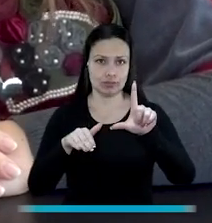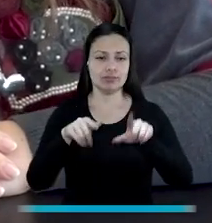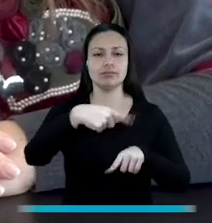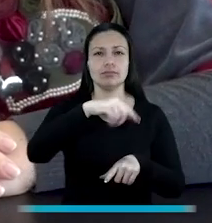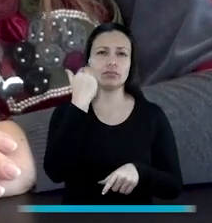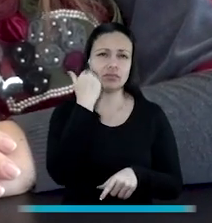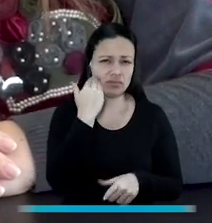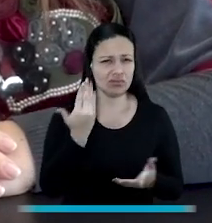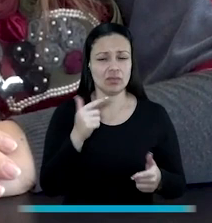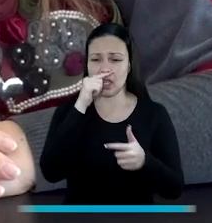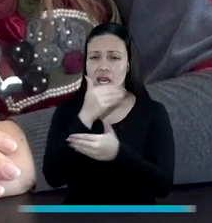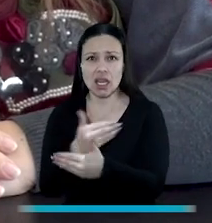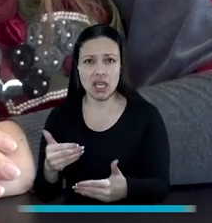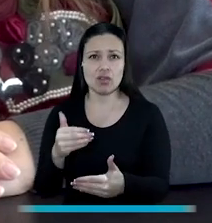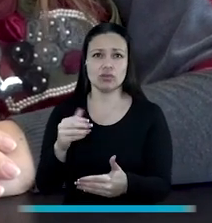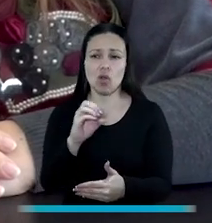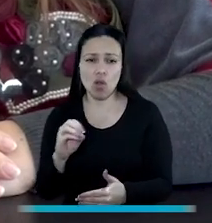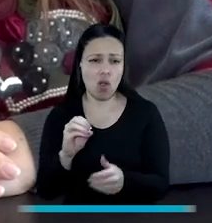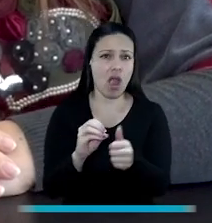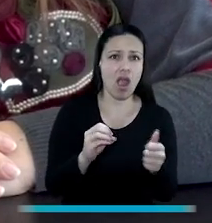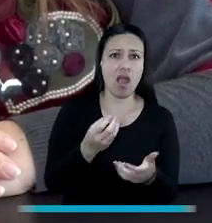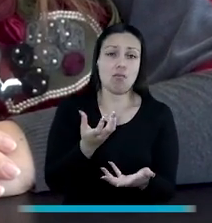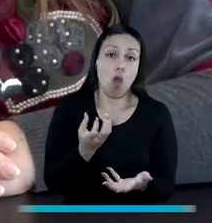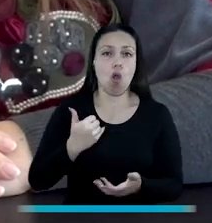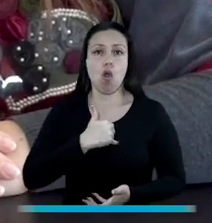violencias contra las mujeres, violencias contra niños,